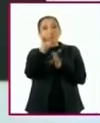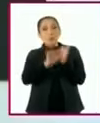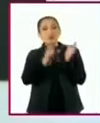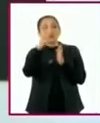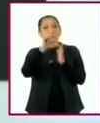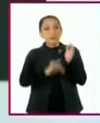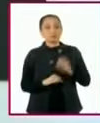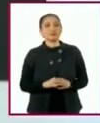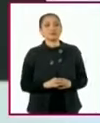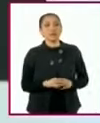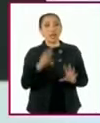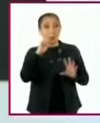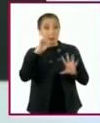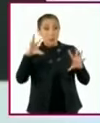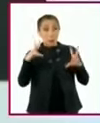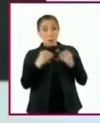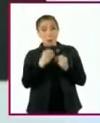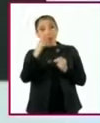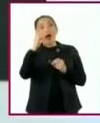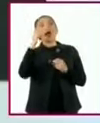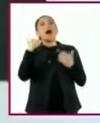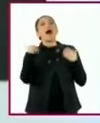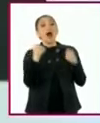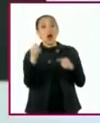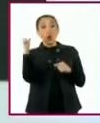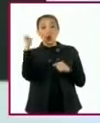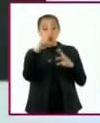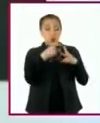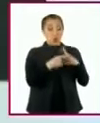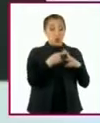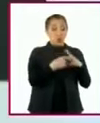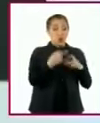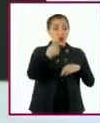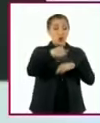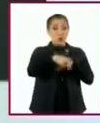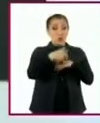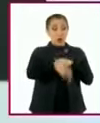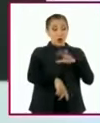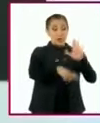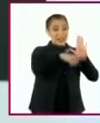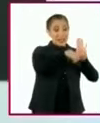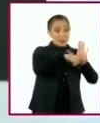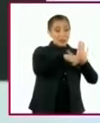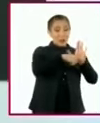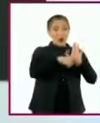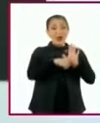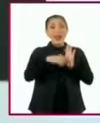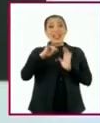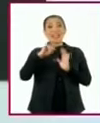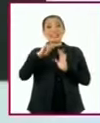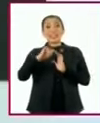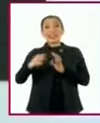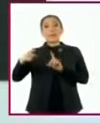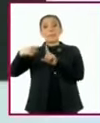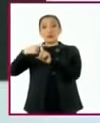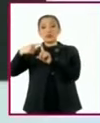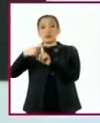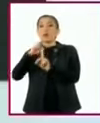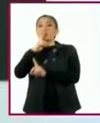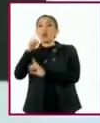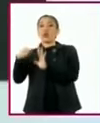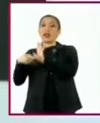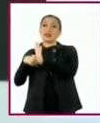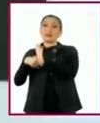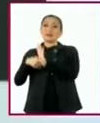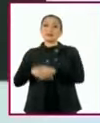lo visto, podemos concluir que al dividir un número negativo entre un número positivo, el resultado es un número negativo.